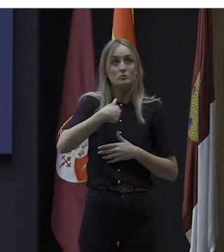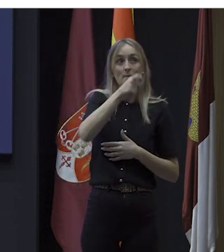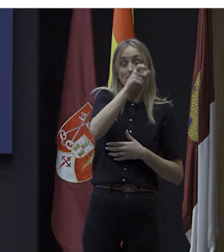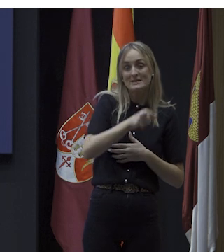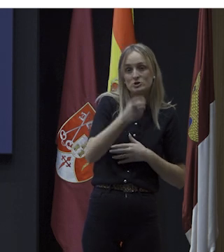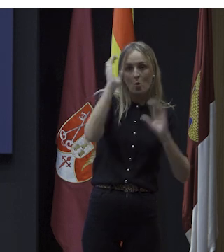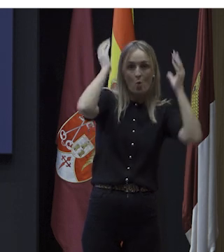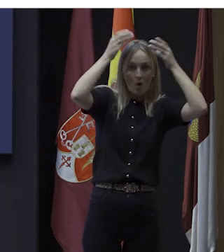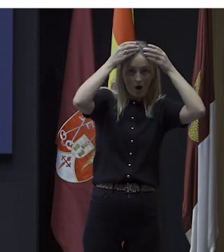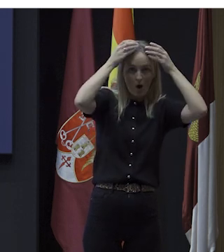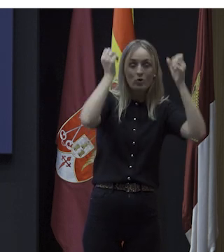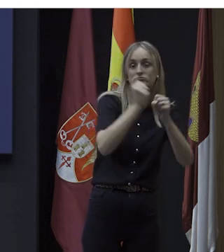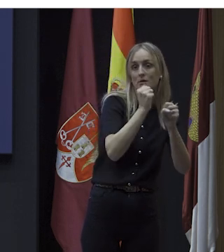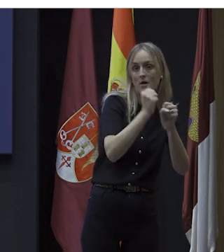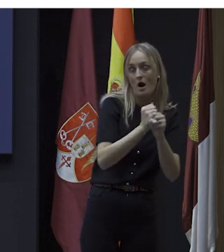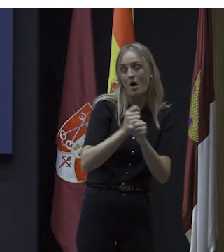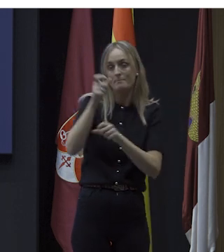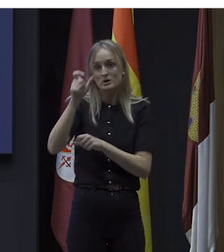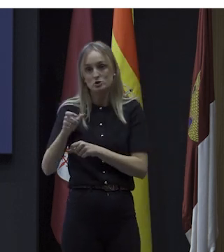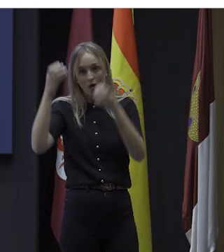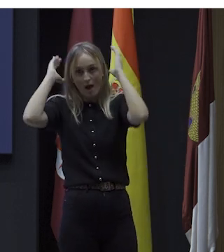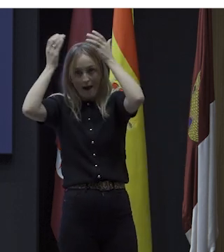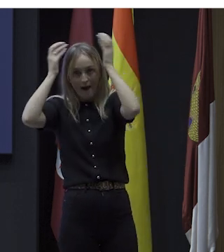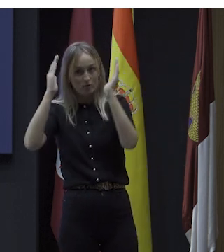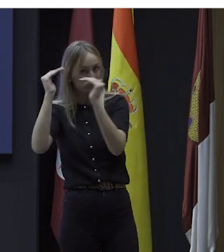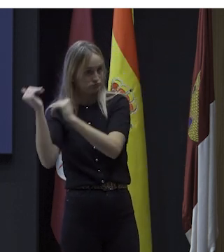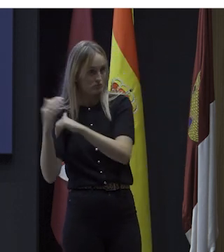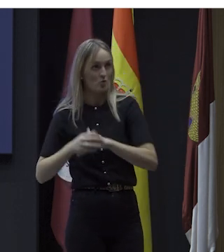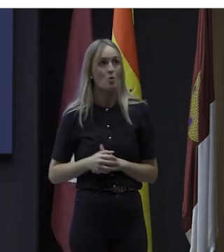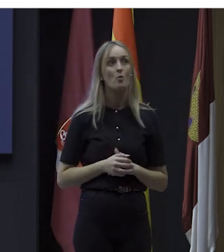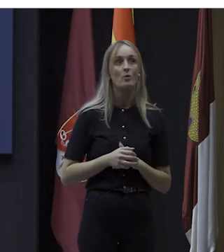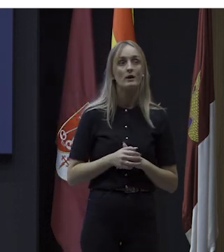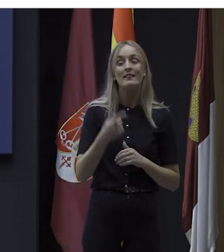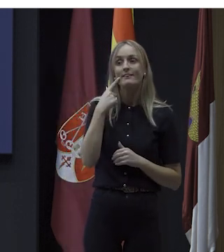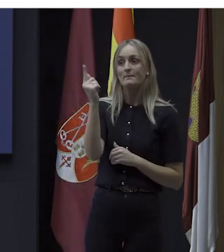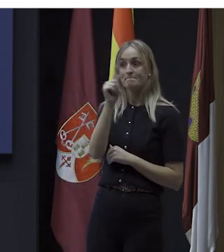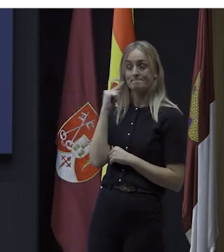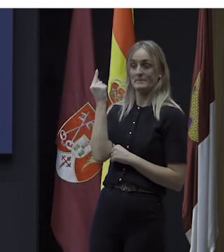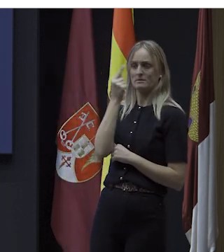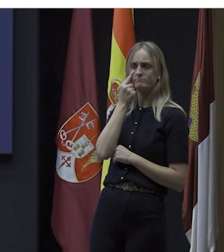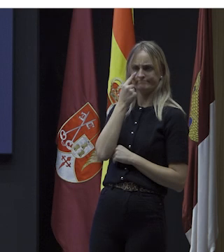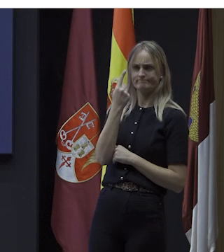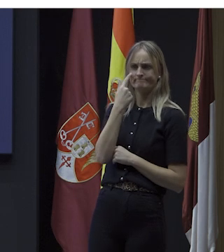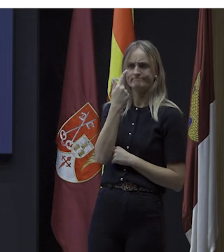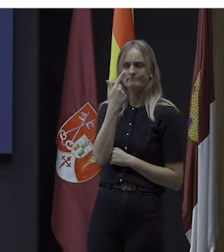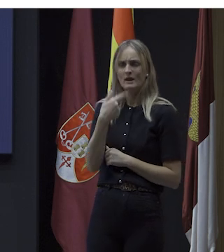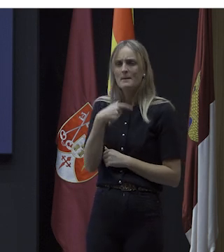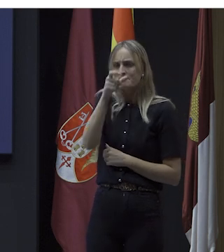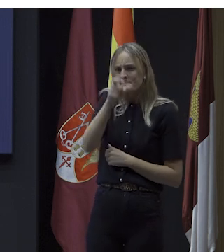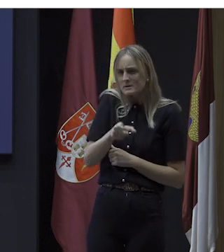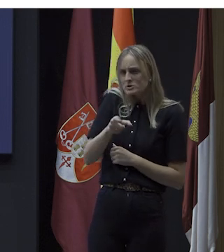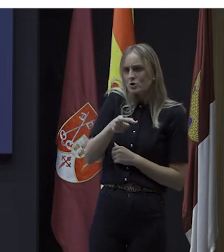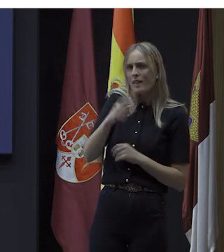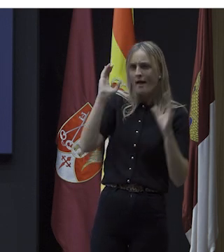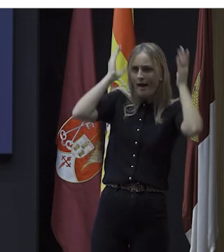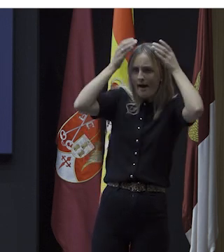sin casco, ¿vale? Entonces, ¿qué es un factor de riesgo? Pues es algo que podemos identificar. Podemos ver quién lleva casco, igual que podemos ver